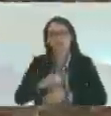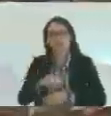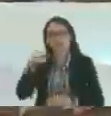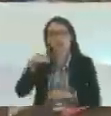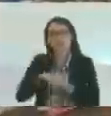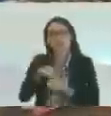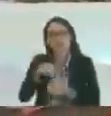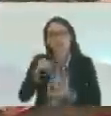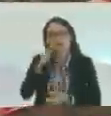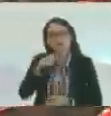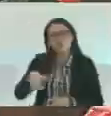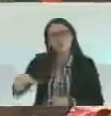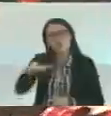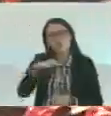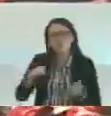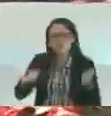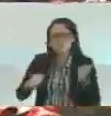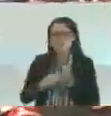el pueblo mismo.